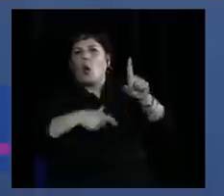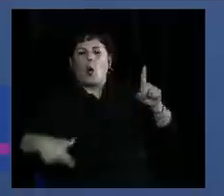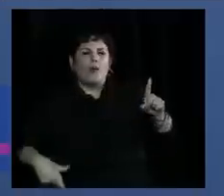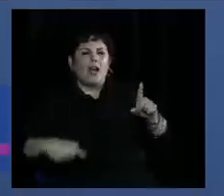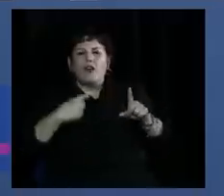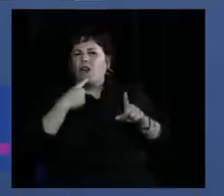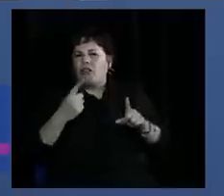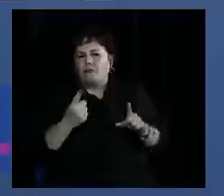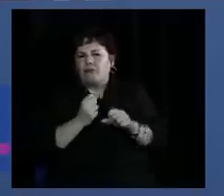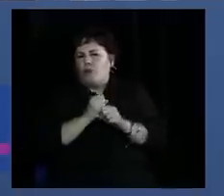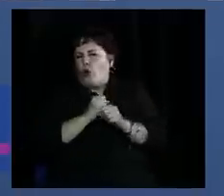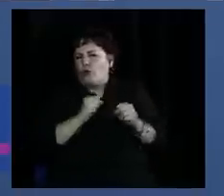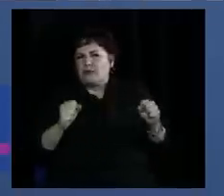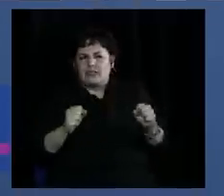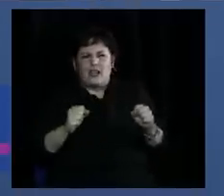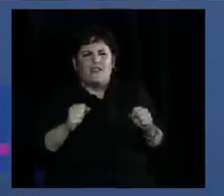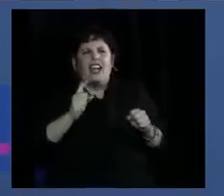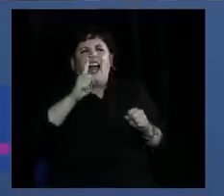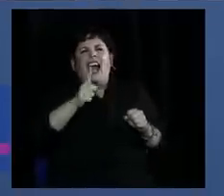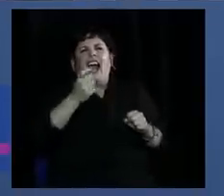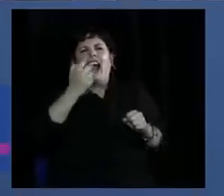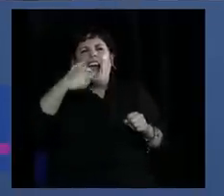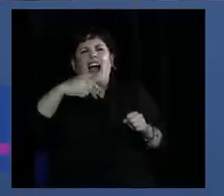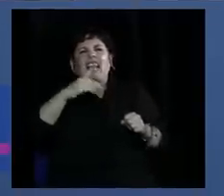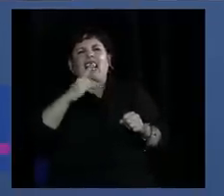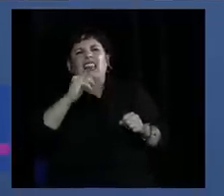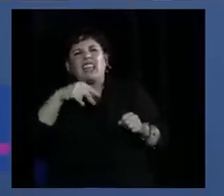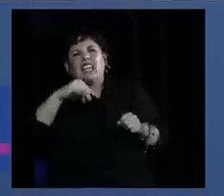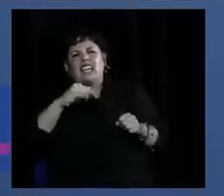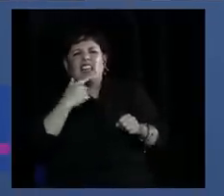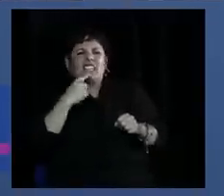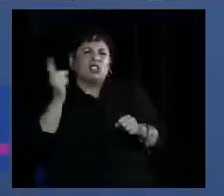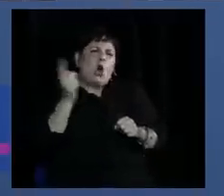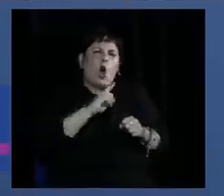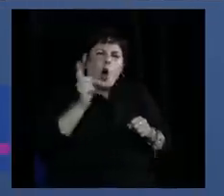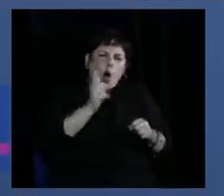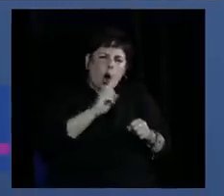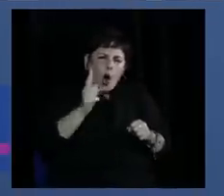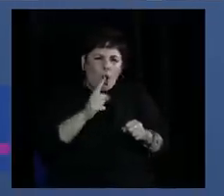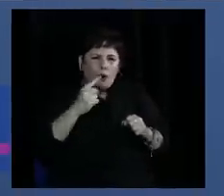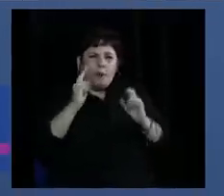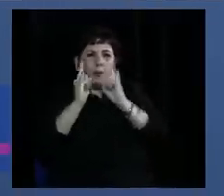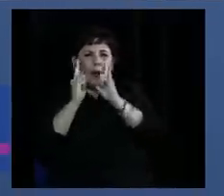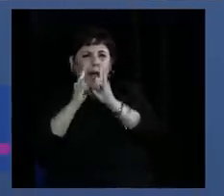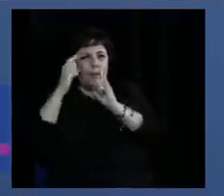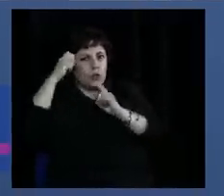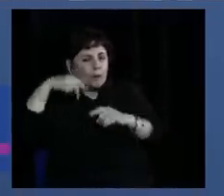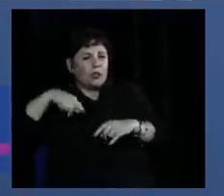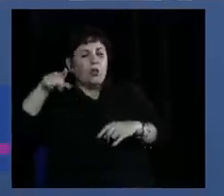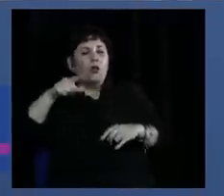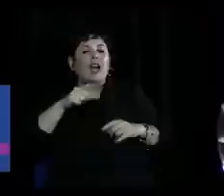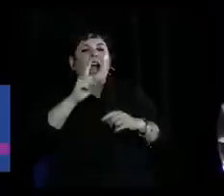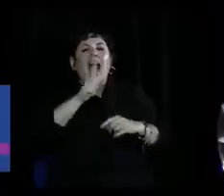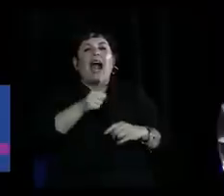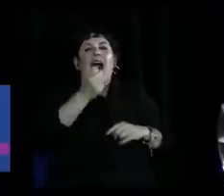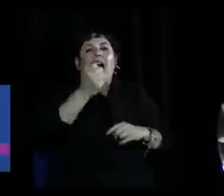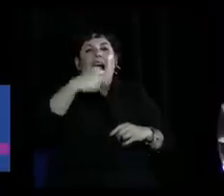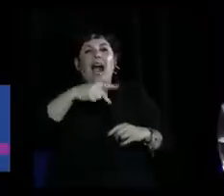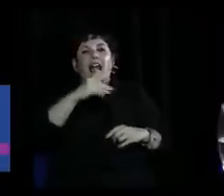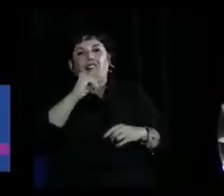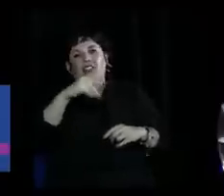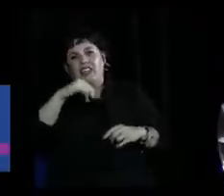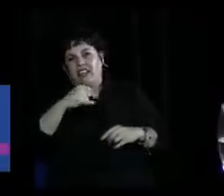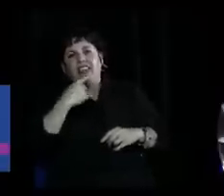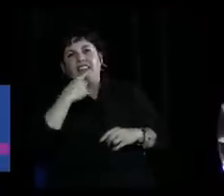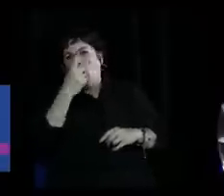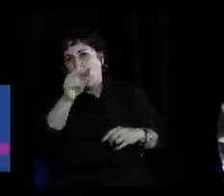es un delirio, incluso de Gandini salía de ayer. Bueno, esta es la posición del Parlamento. Gandini debe haber dicho que no, entonces. No,